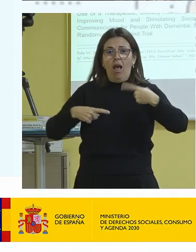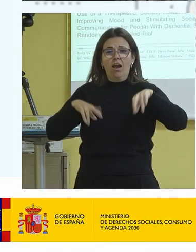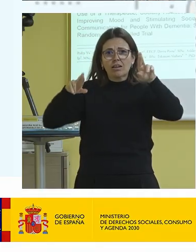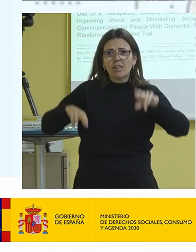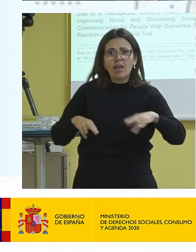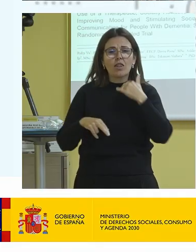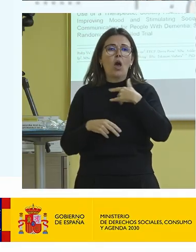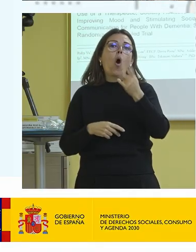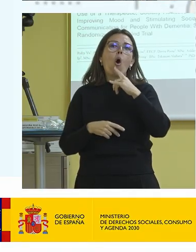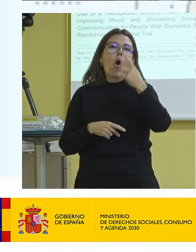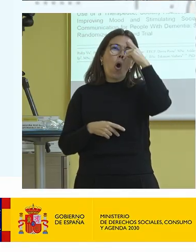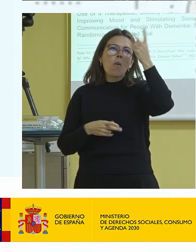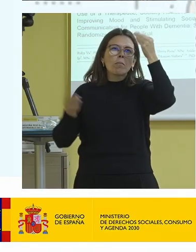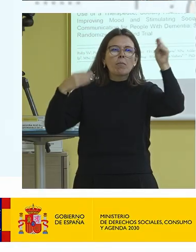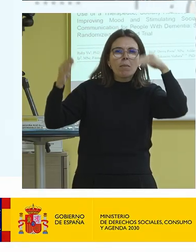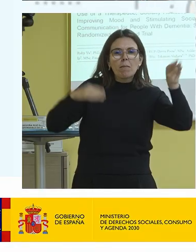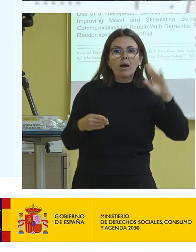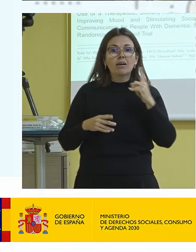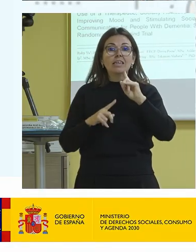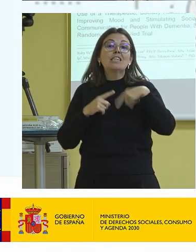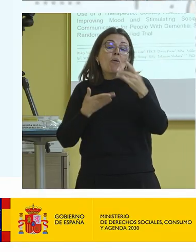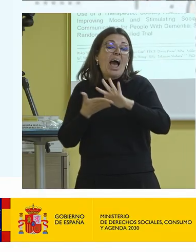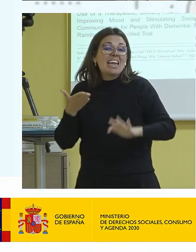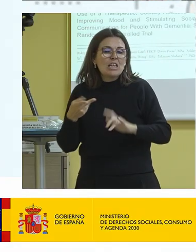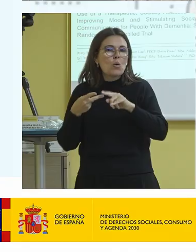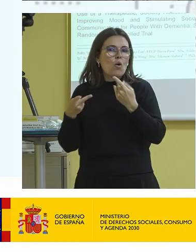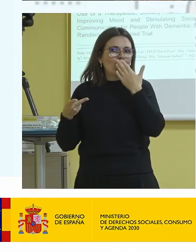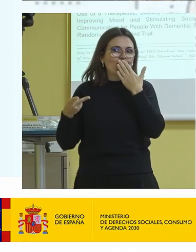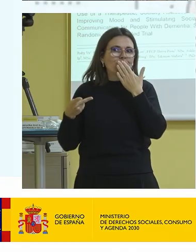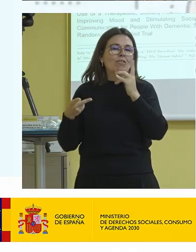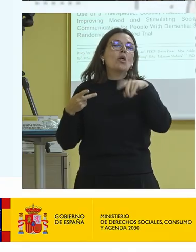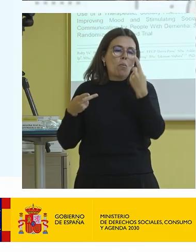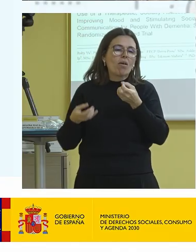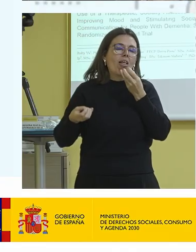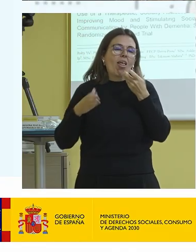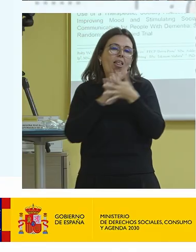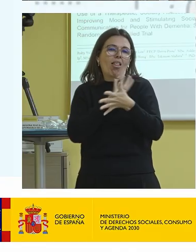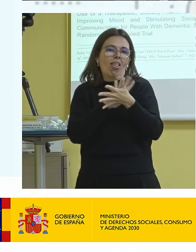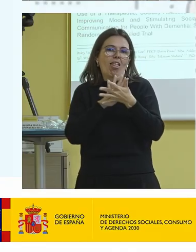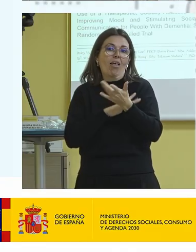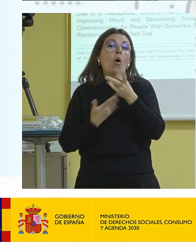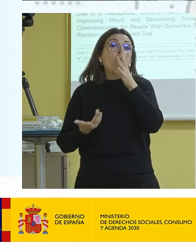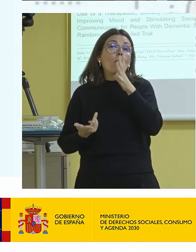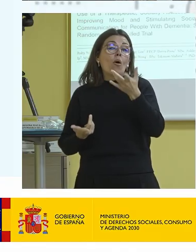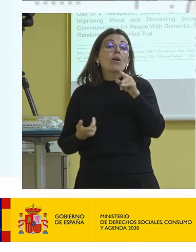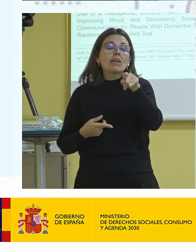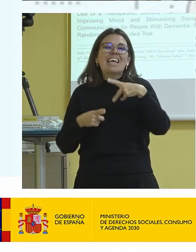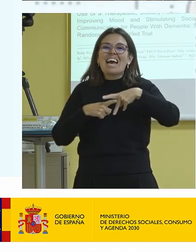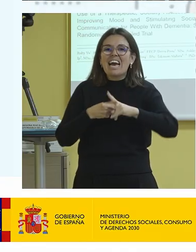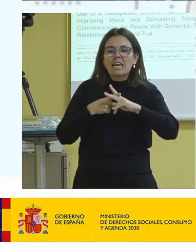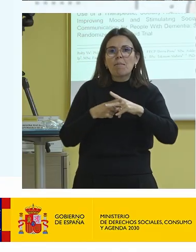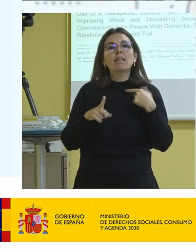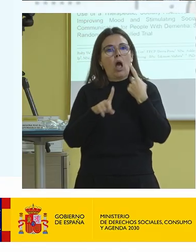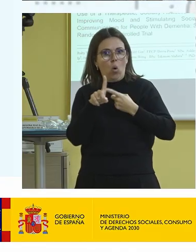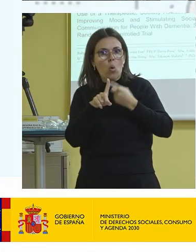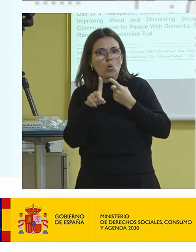residencias, alucinaciones, cositas que salen en el segundo artículo que en el primero no se tienen en cuenta, ¿vale? ¿Por qué? Porque hay que plantearse que es una herramienta que tendrá un